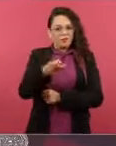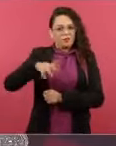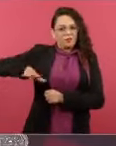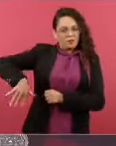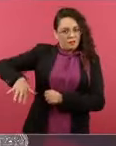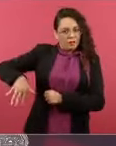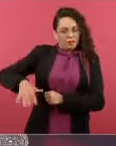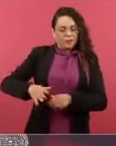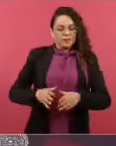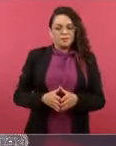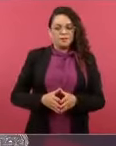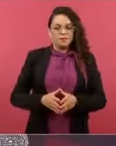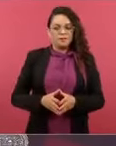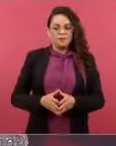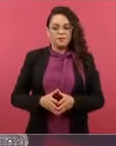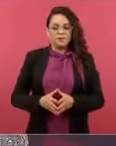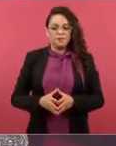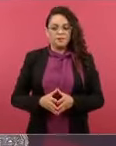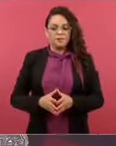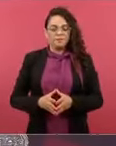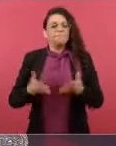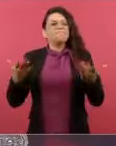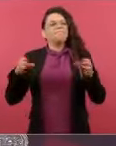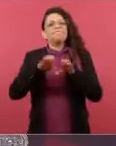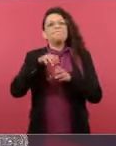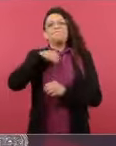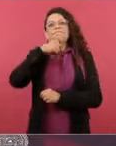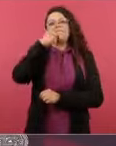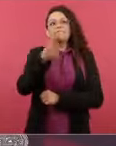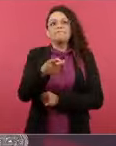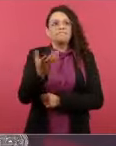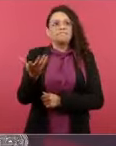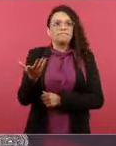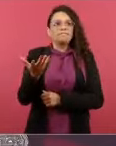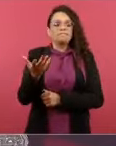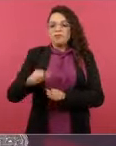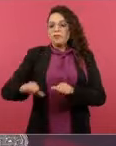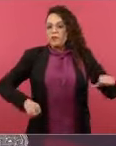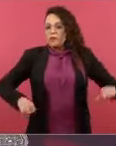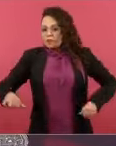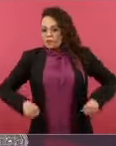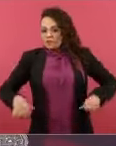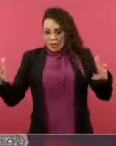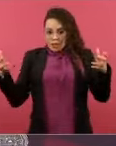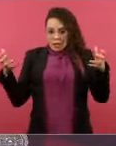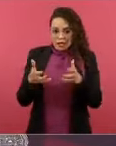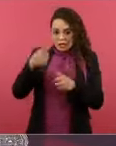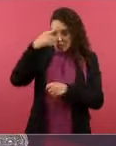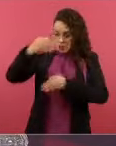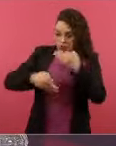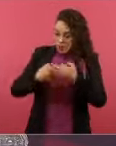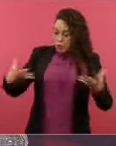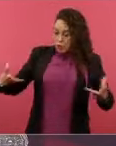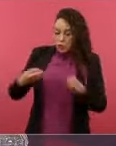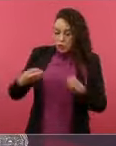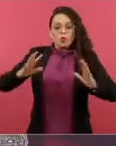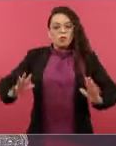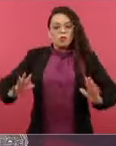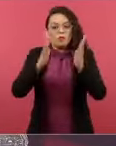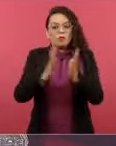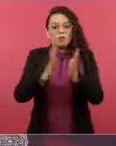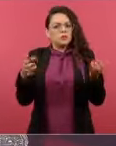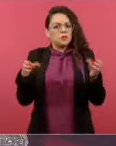de cómo buscas hacer ejercicios en donde todos participemos. Y si estás haciendo